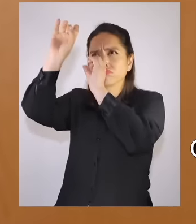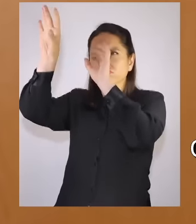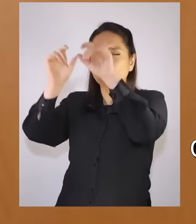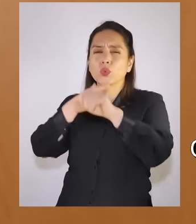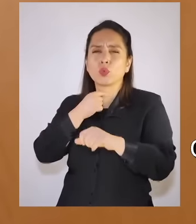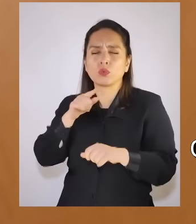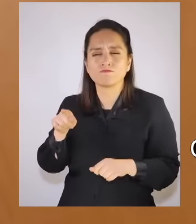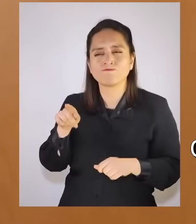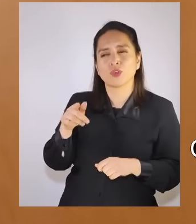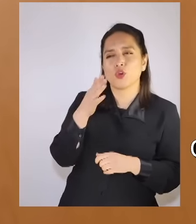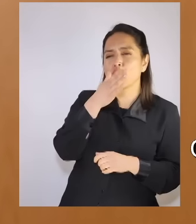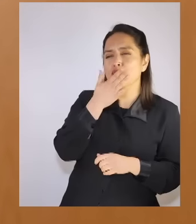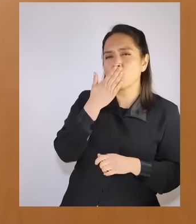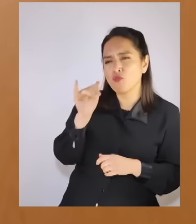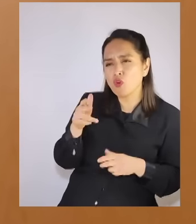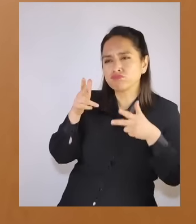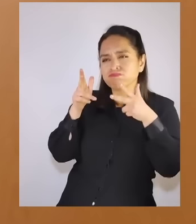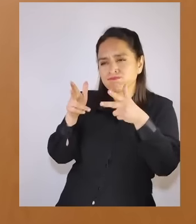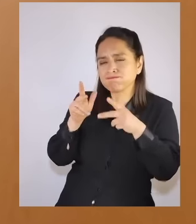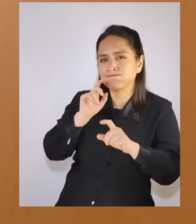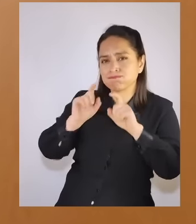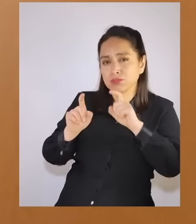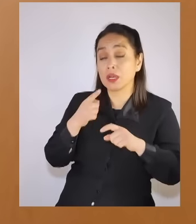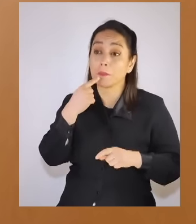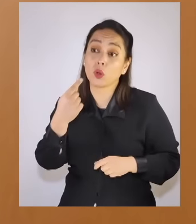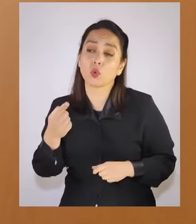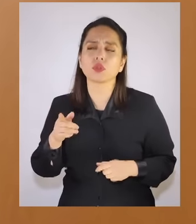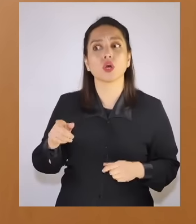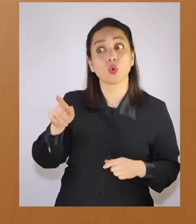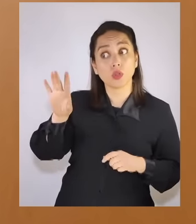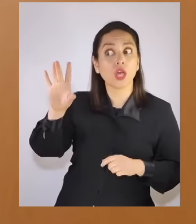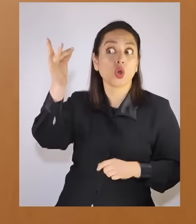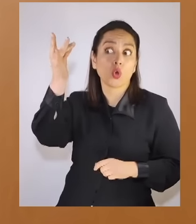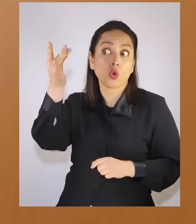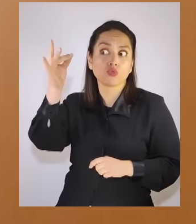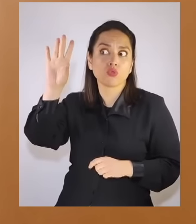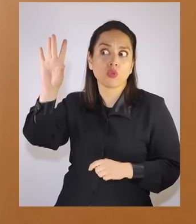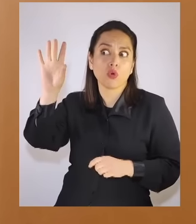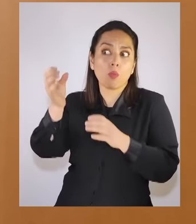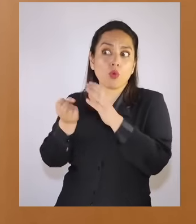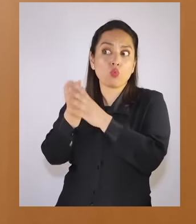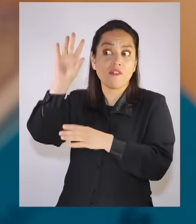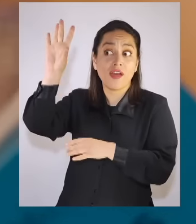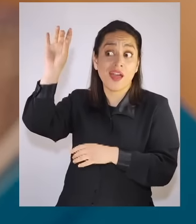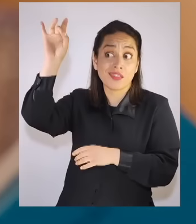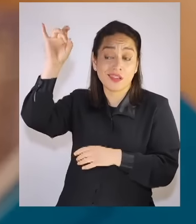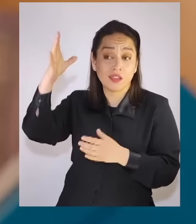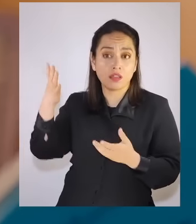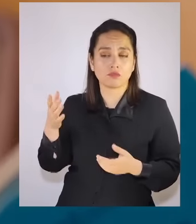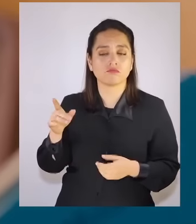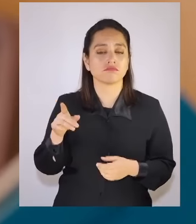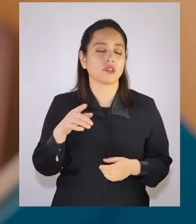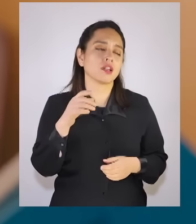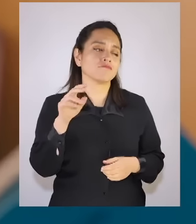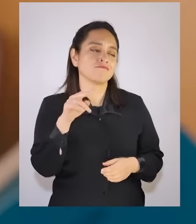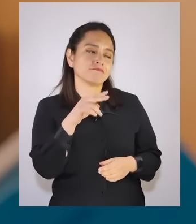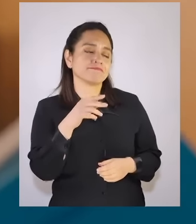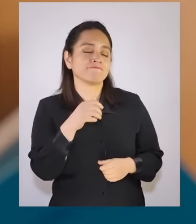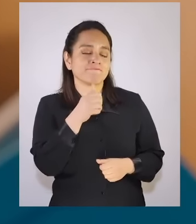burlaban del silencioso relojero y le preguntaban irónicamente: ¿ha descubierto alguna estrella, don Juan? Don Juan sonreía